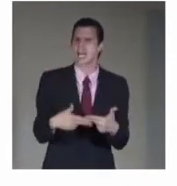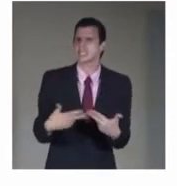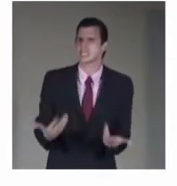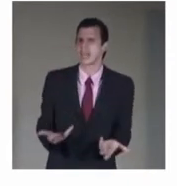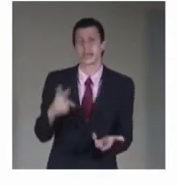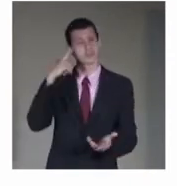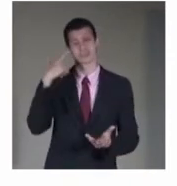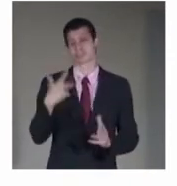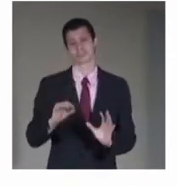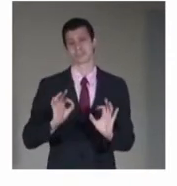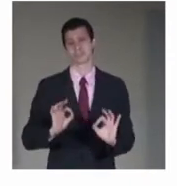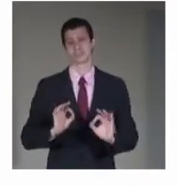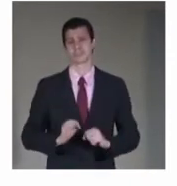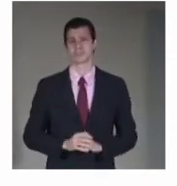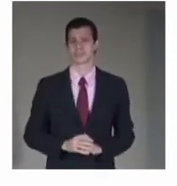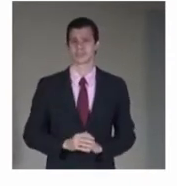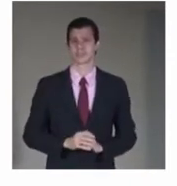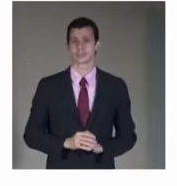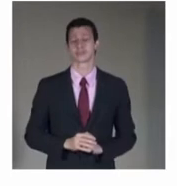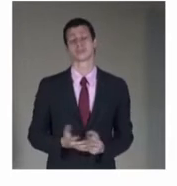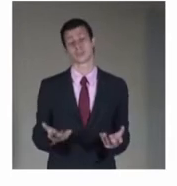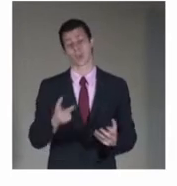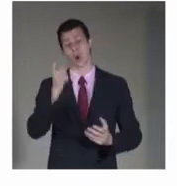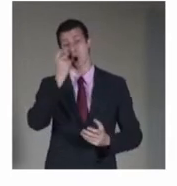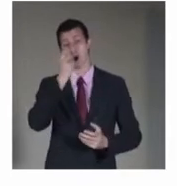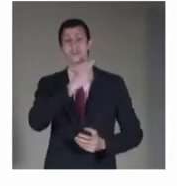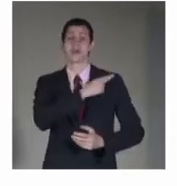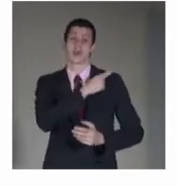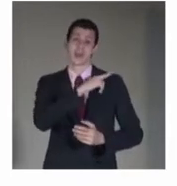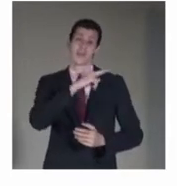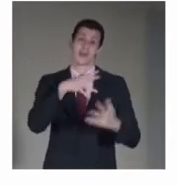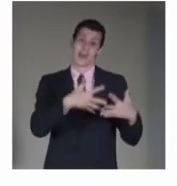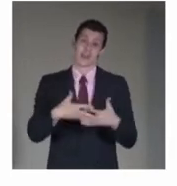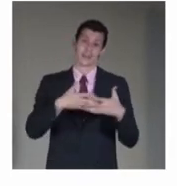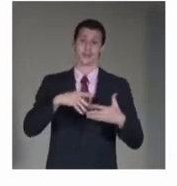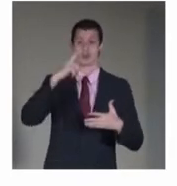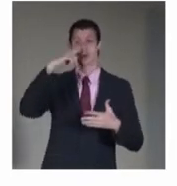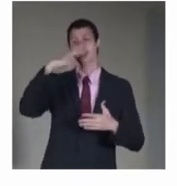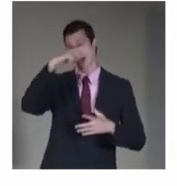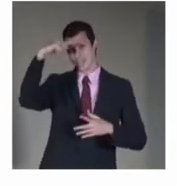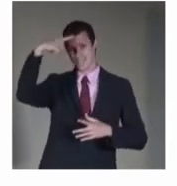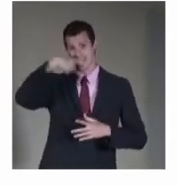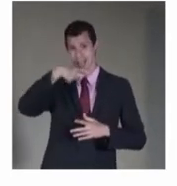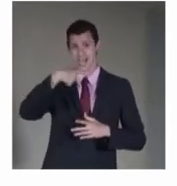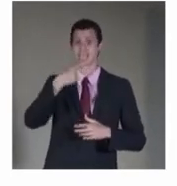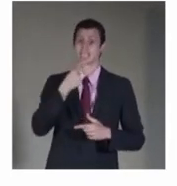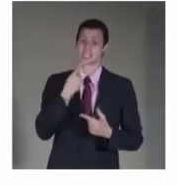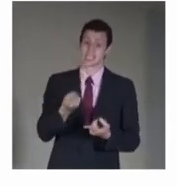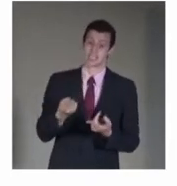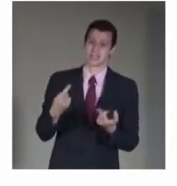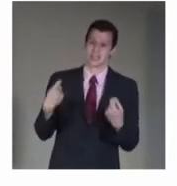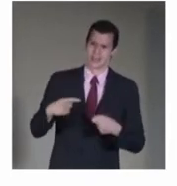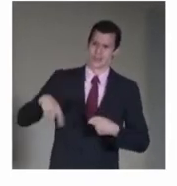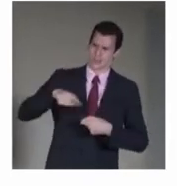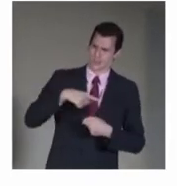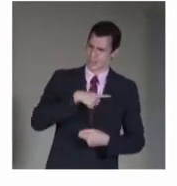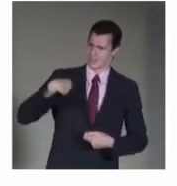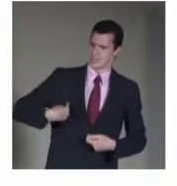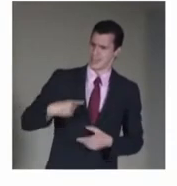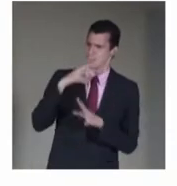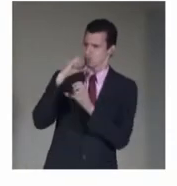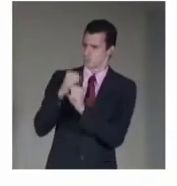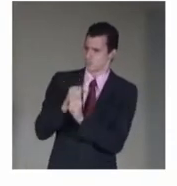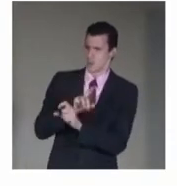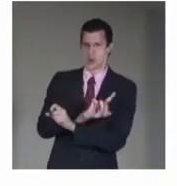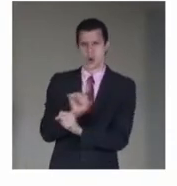administrador de la nasa la transparencia que llevan todas estas cosas porque se dice una cosa se afirma pero después nadie puede